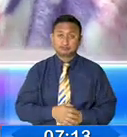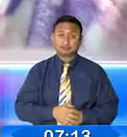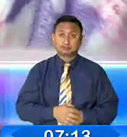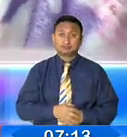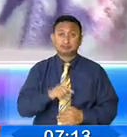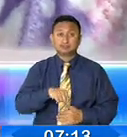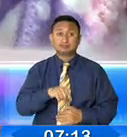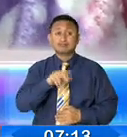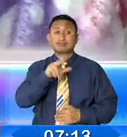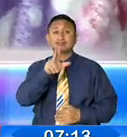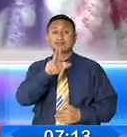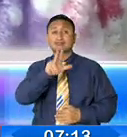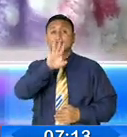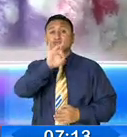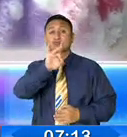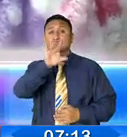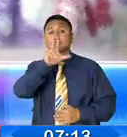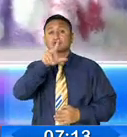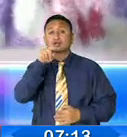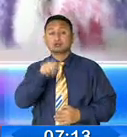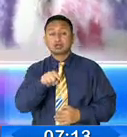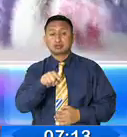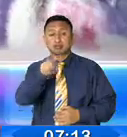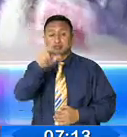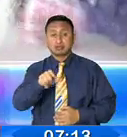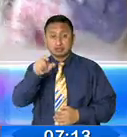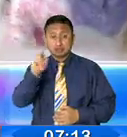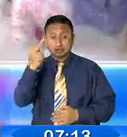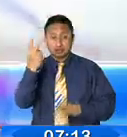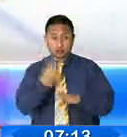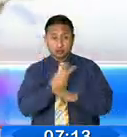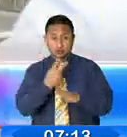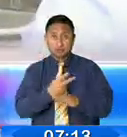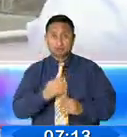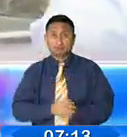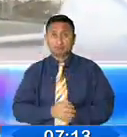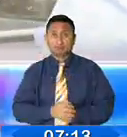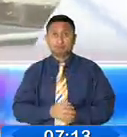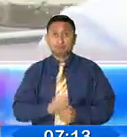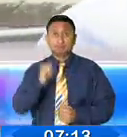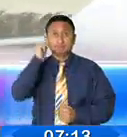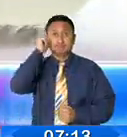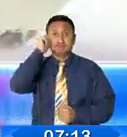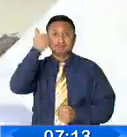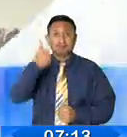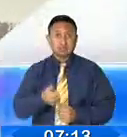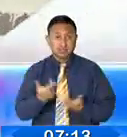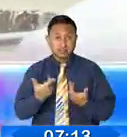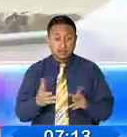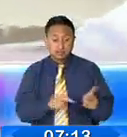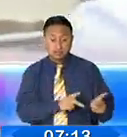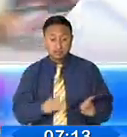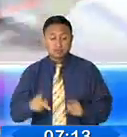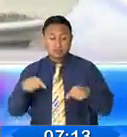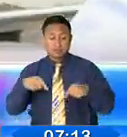de 383.000 ciudadanos la segunda dosis. Mañana ya ingresaría la planificación